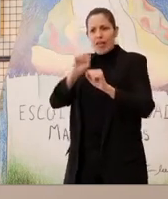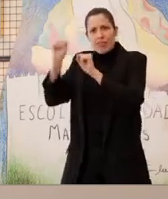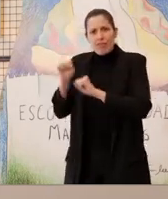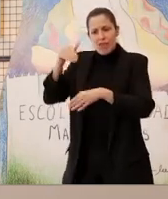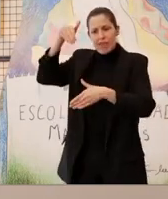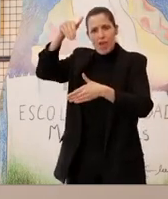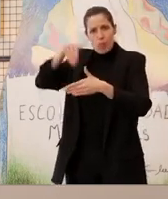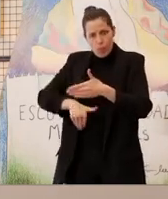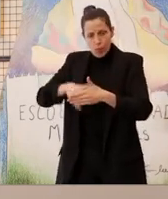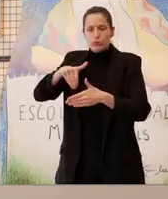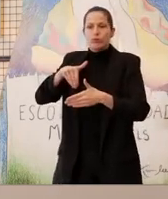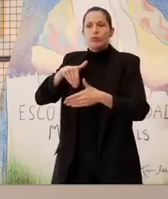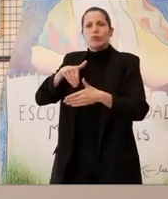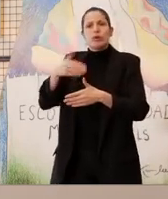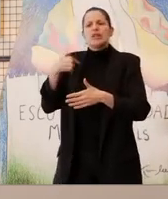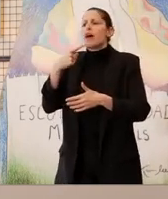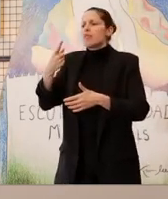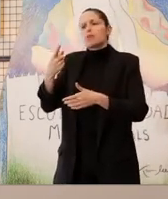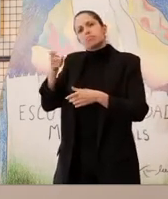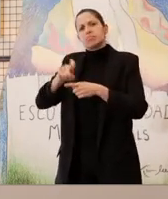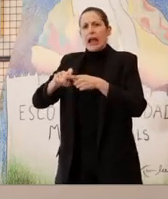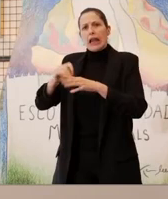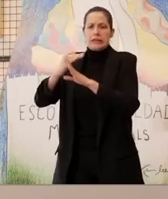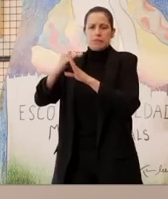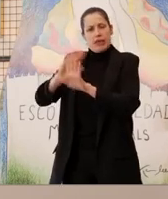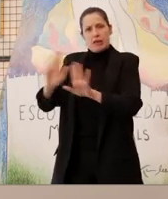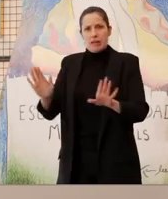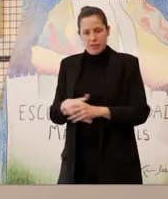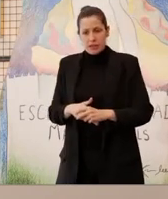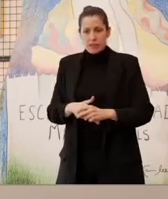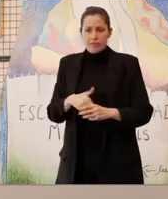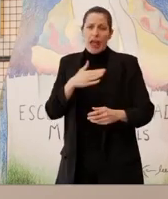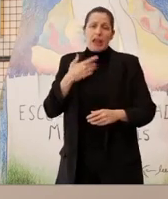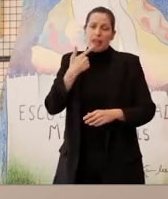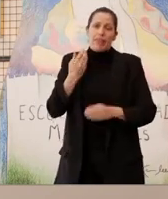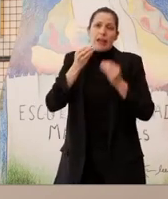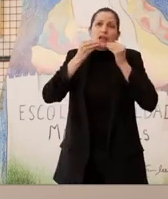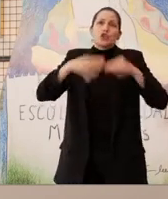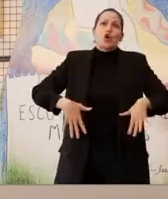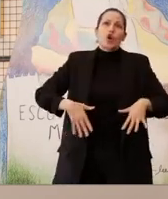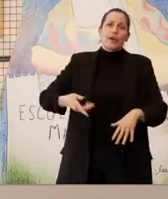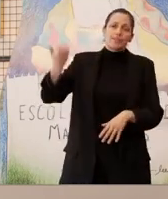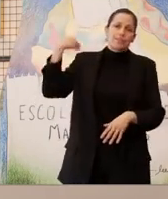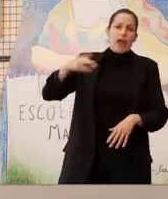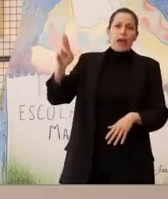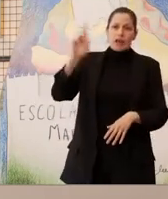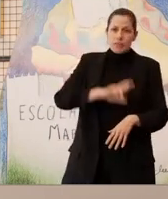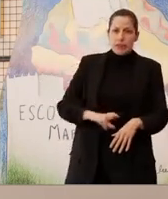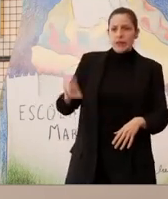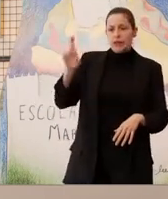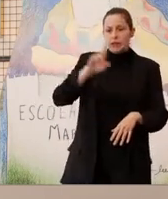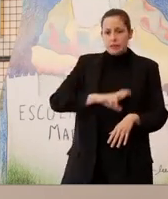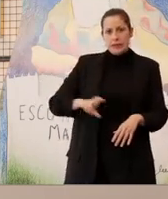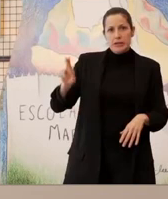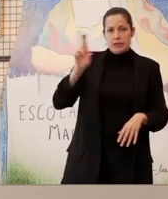que es muy corriente o sea que es muy usual no que ha sido muy que se ha repetido históricamente Entonces yo creo